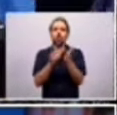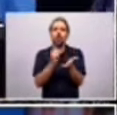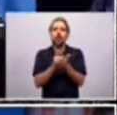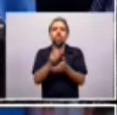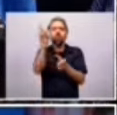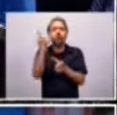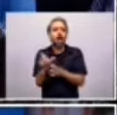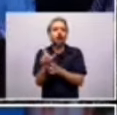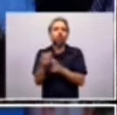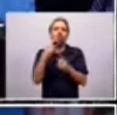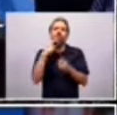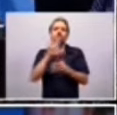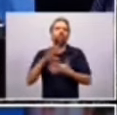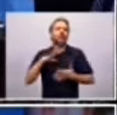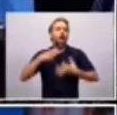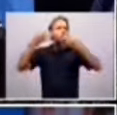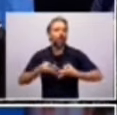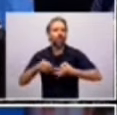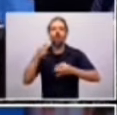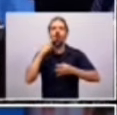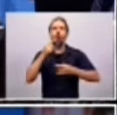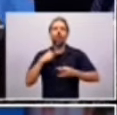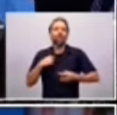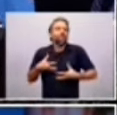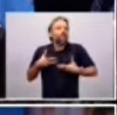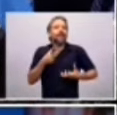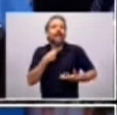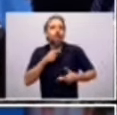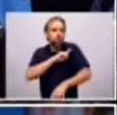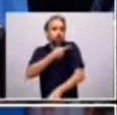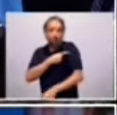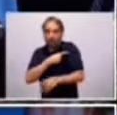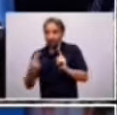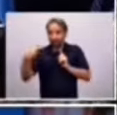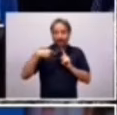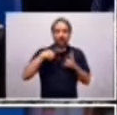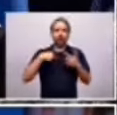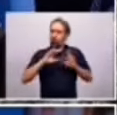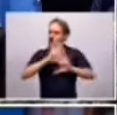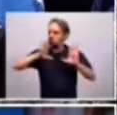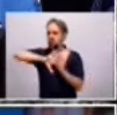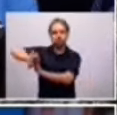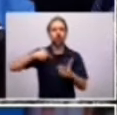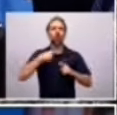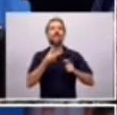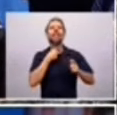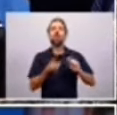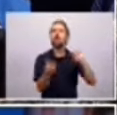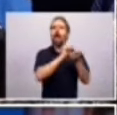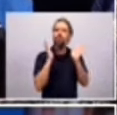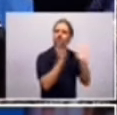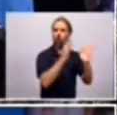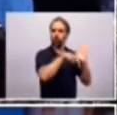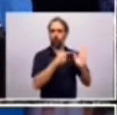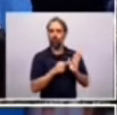los sectores políticos que encarnan Mauricio Macri, ahora Javier Milei, no es como se decía, mejorar lo